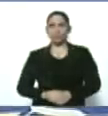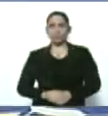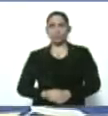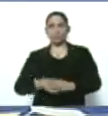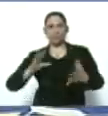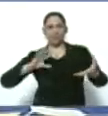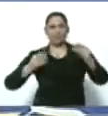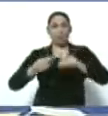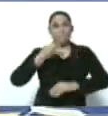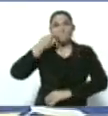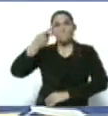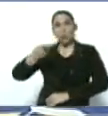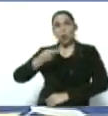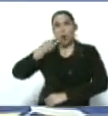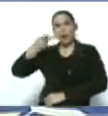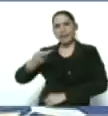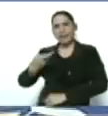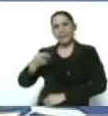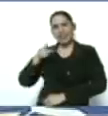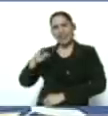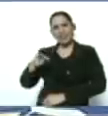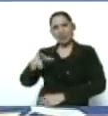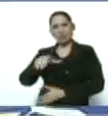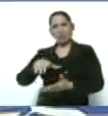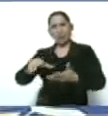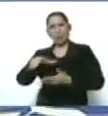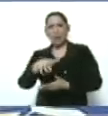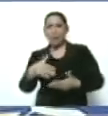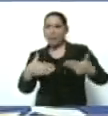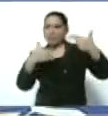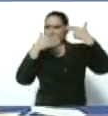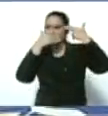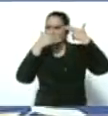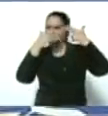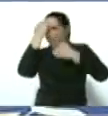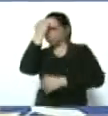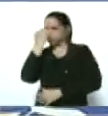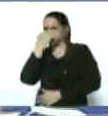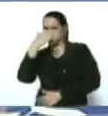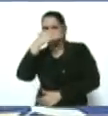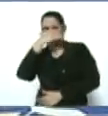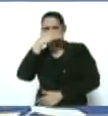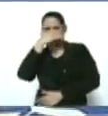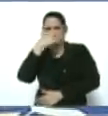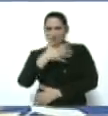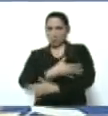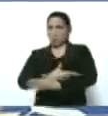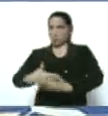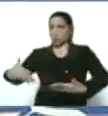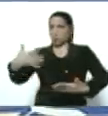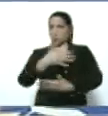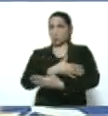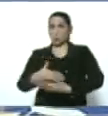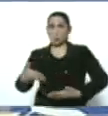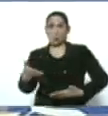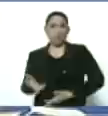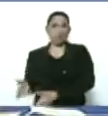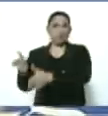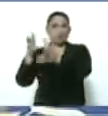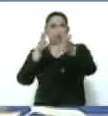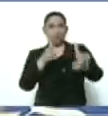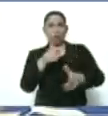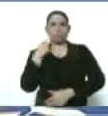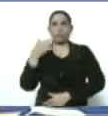Convierten la política en un asunto de sicarios, de mercenarios, de millones, de fusiles, de asesinatos,